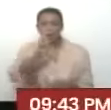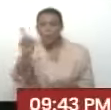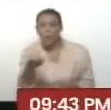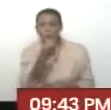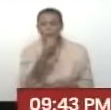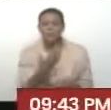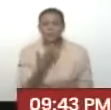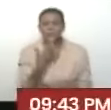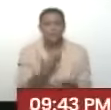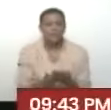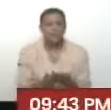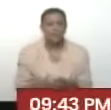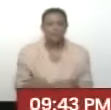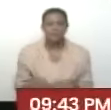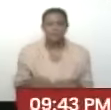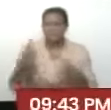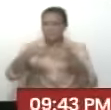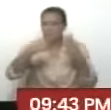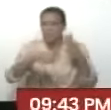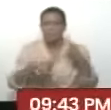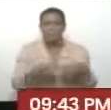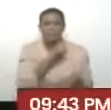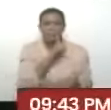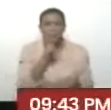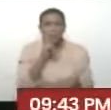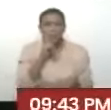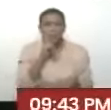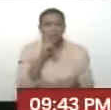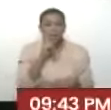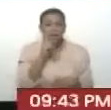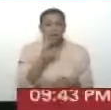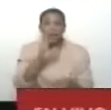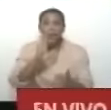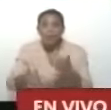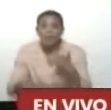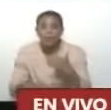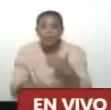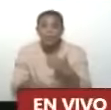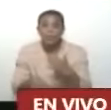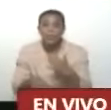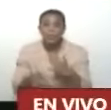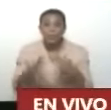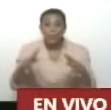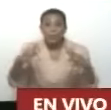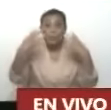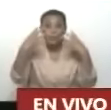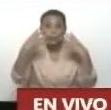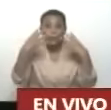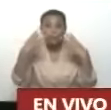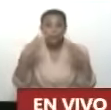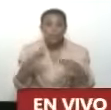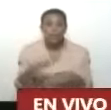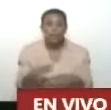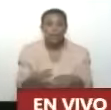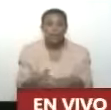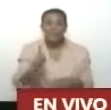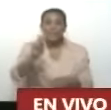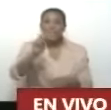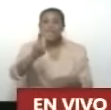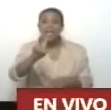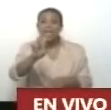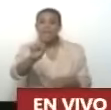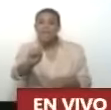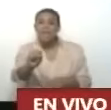Globovisión, etcétera. Y terminé de dar las gracias y el público gritó, ¡te